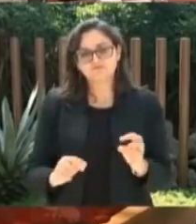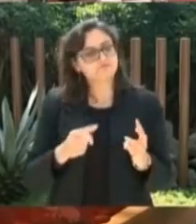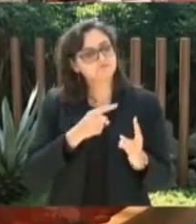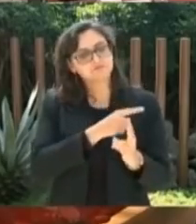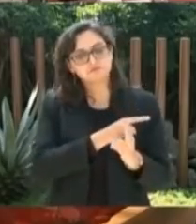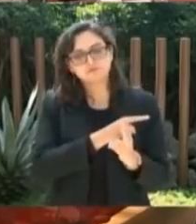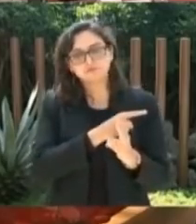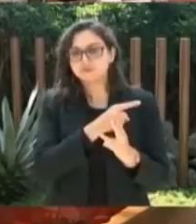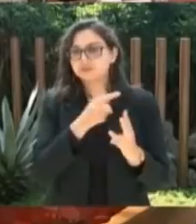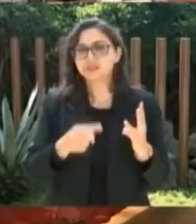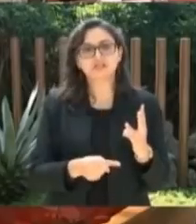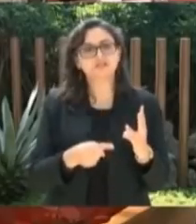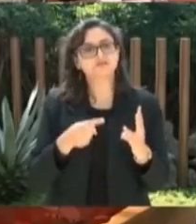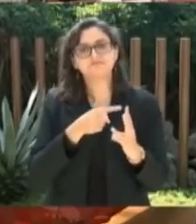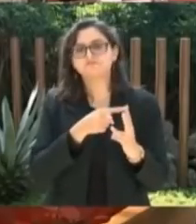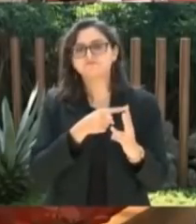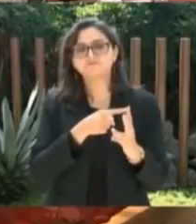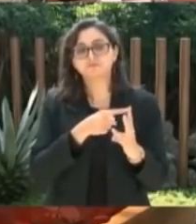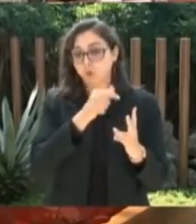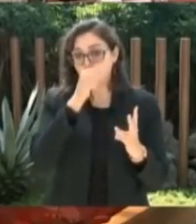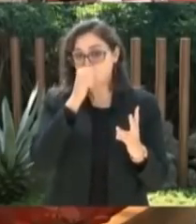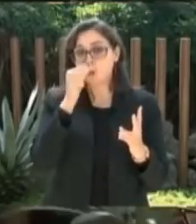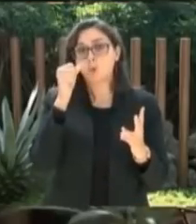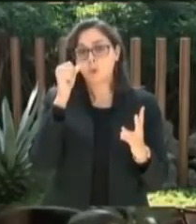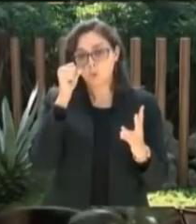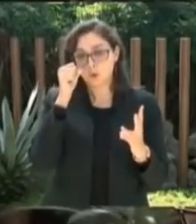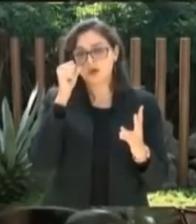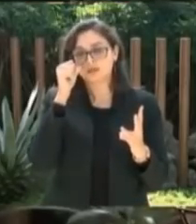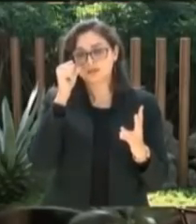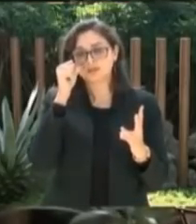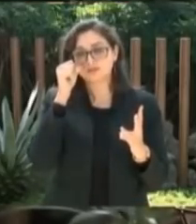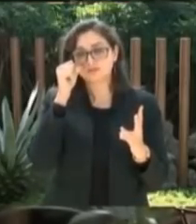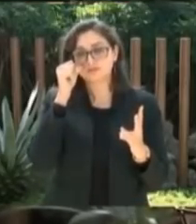Desde luego el presidente Juárez,